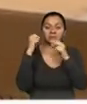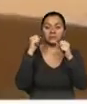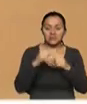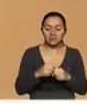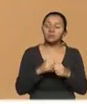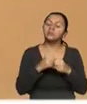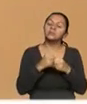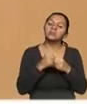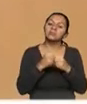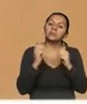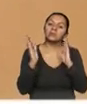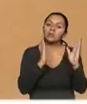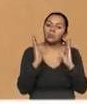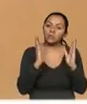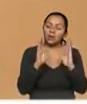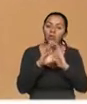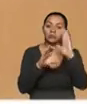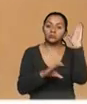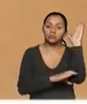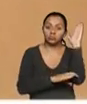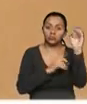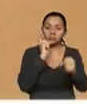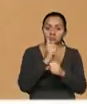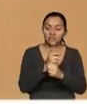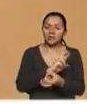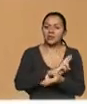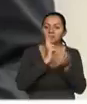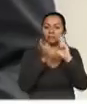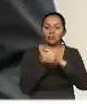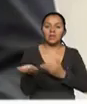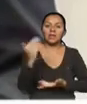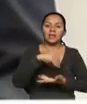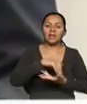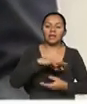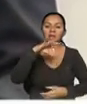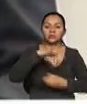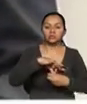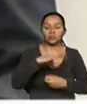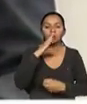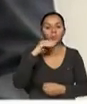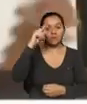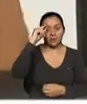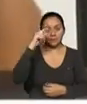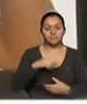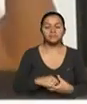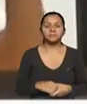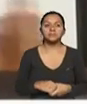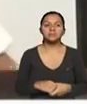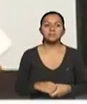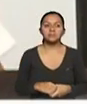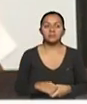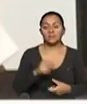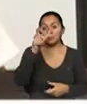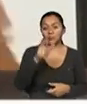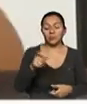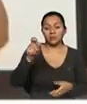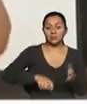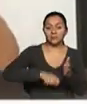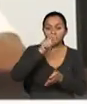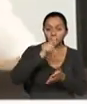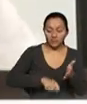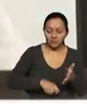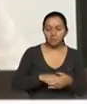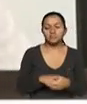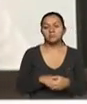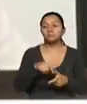las transitorias de las enmiendas constitucionales, la reelección del presidente Rafael Correa. A los que firmaron, a